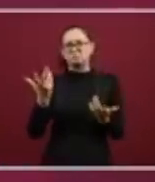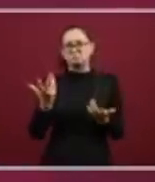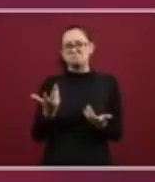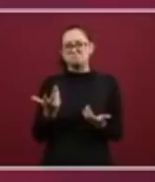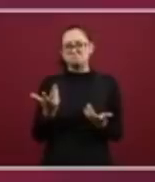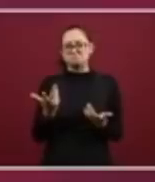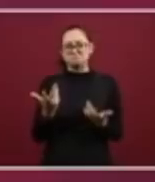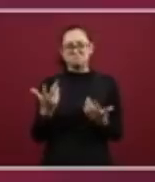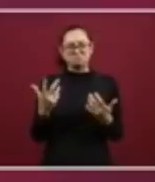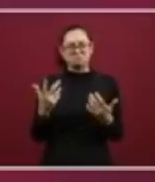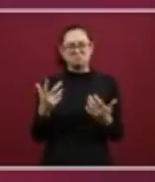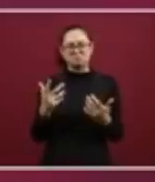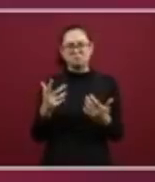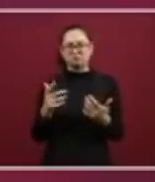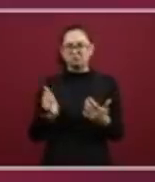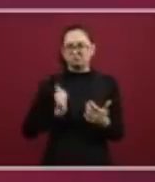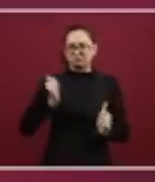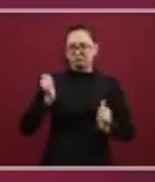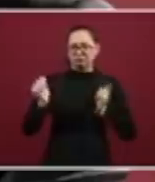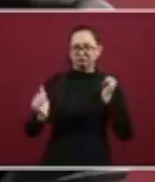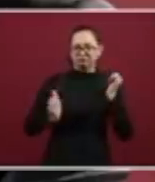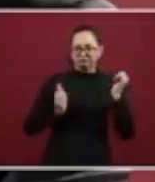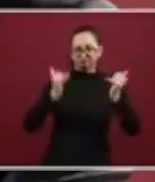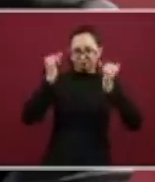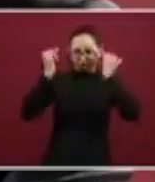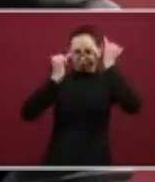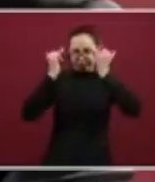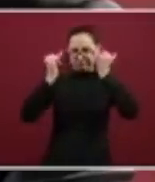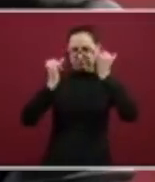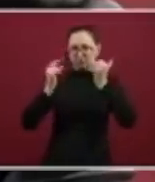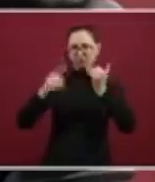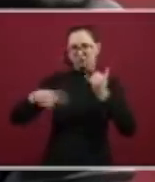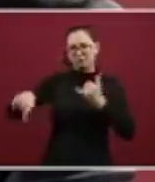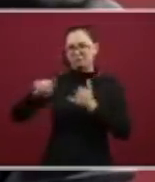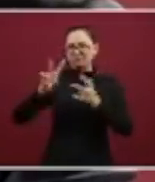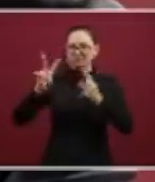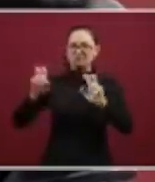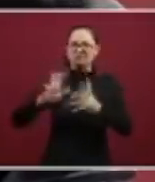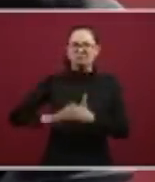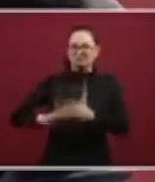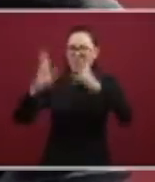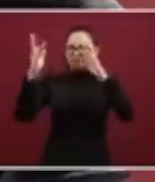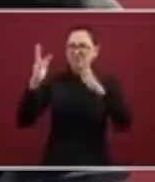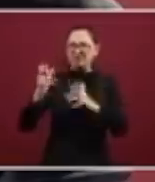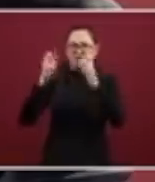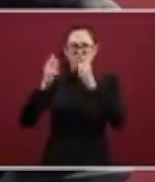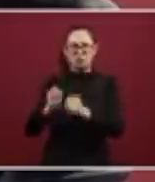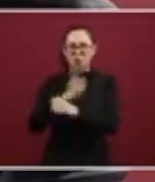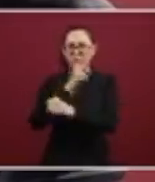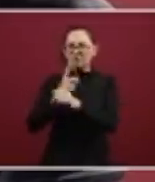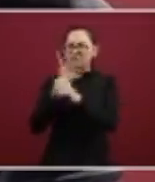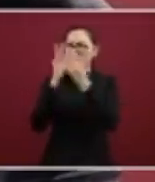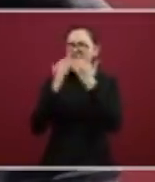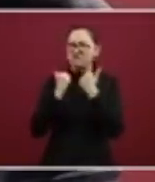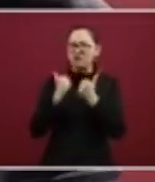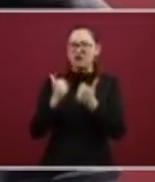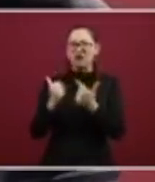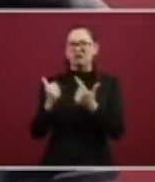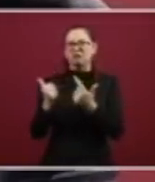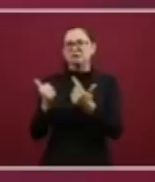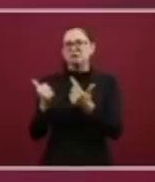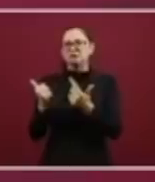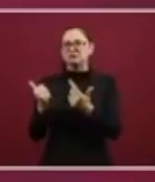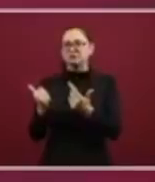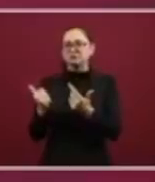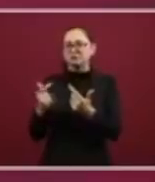esta dolorosa situación de inseguridad, de violencia, esta salida falsa